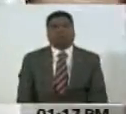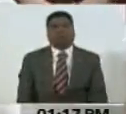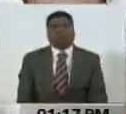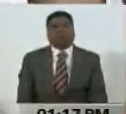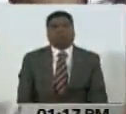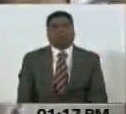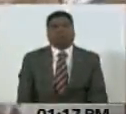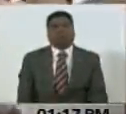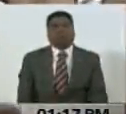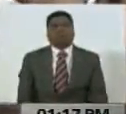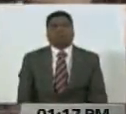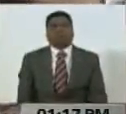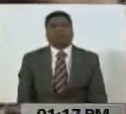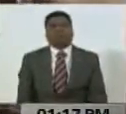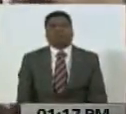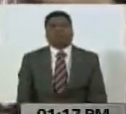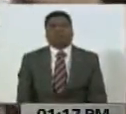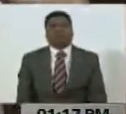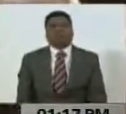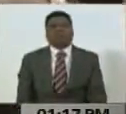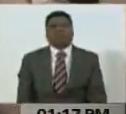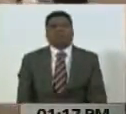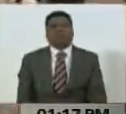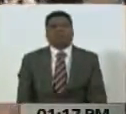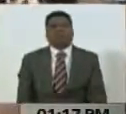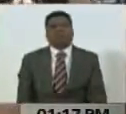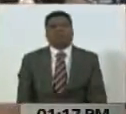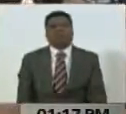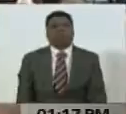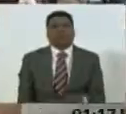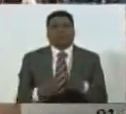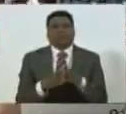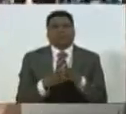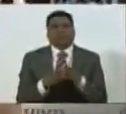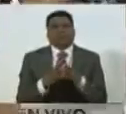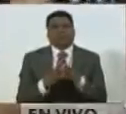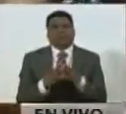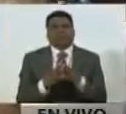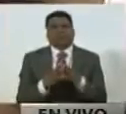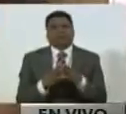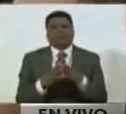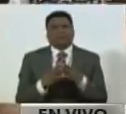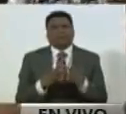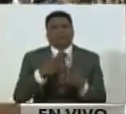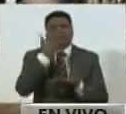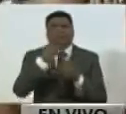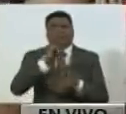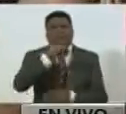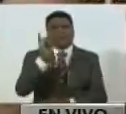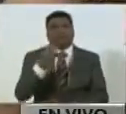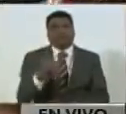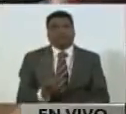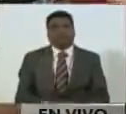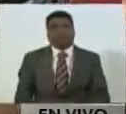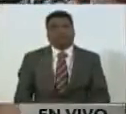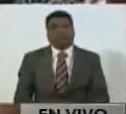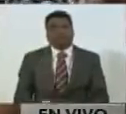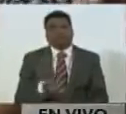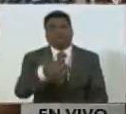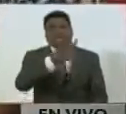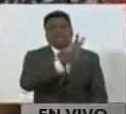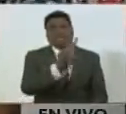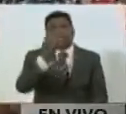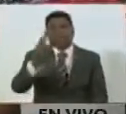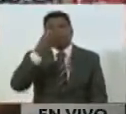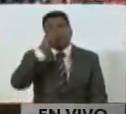conversar con otra persona, venido para acá también. Daniel Roja, de la Cantoría del Zulia. El mensaje a 32 años